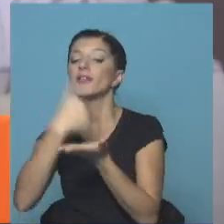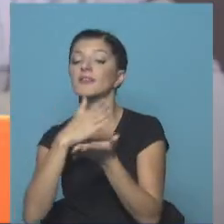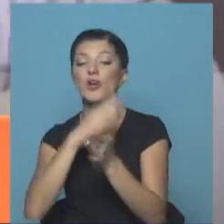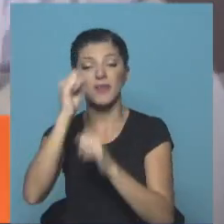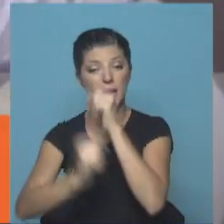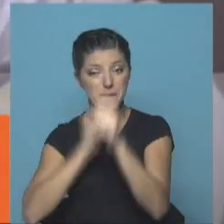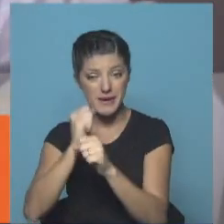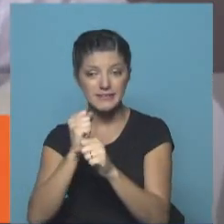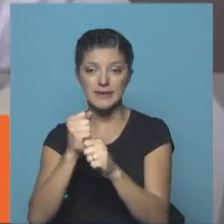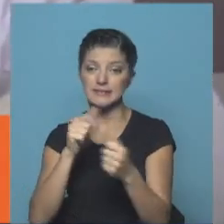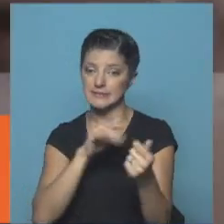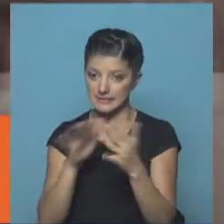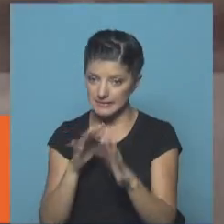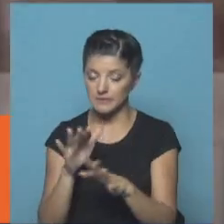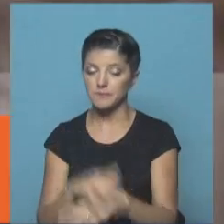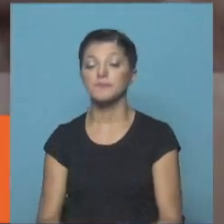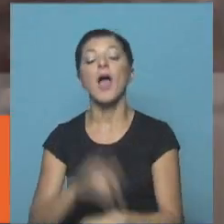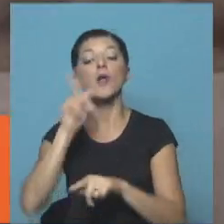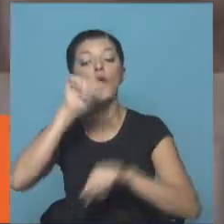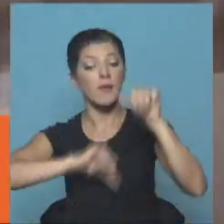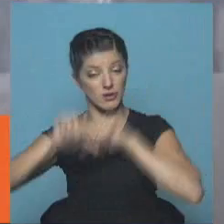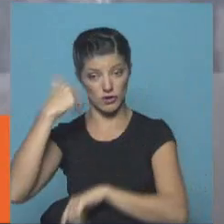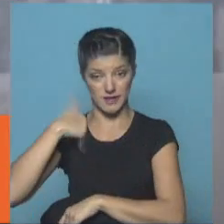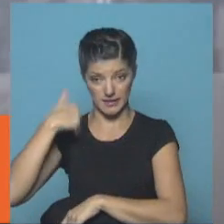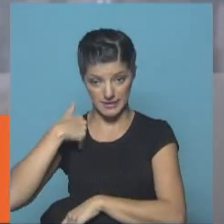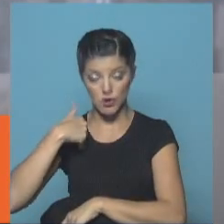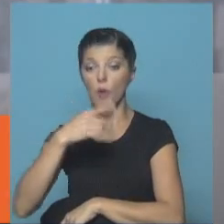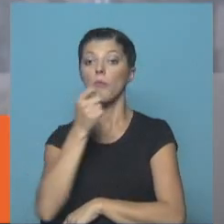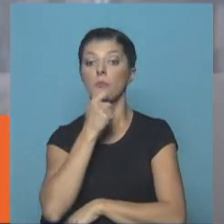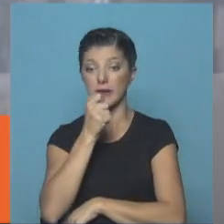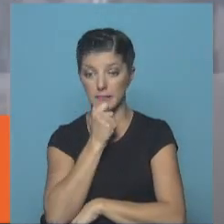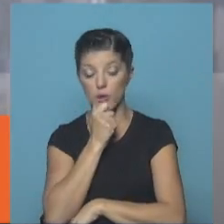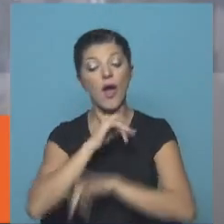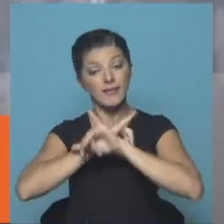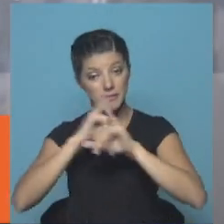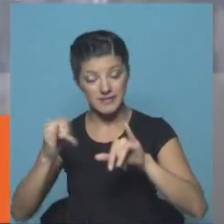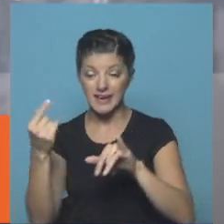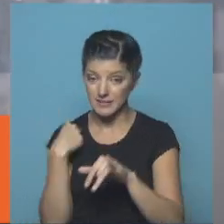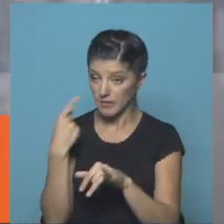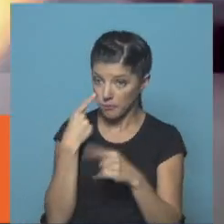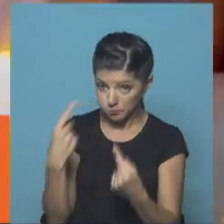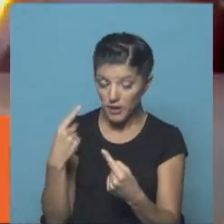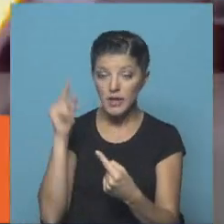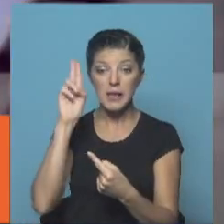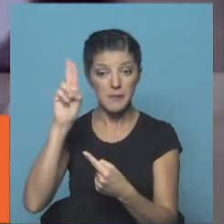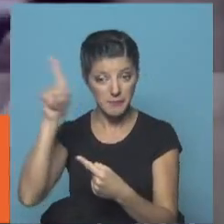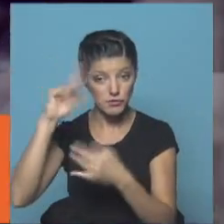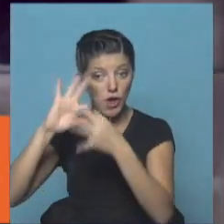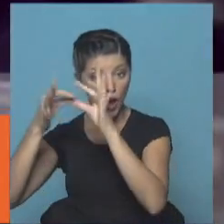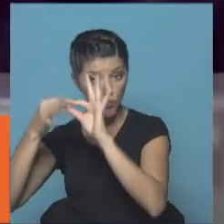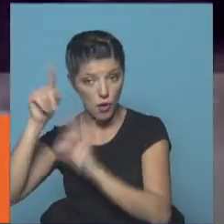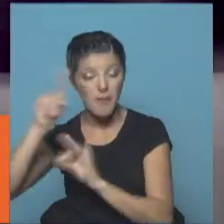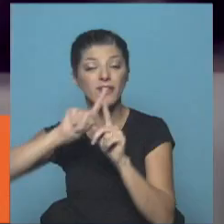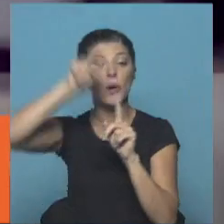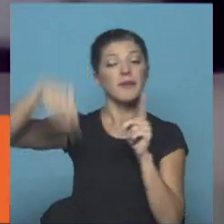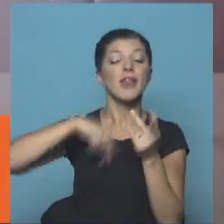es esperanza. Desde los laboratorios argentinos, por ejemplo, se advierte que el reconocimiento de las patentes europeas